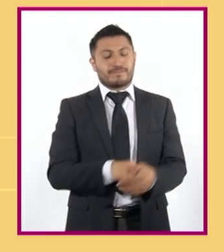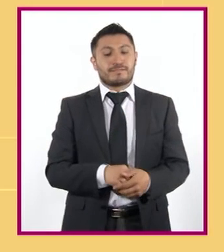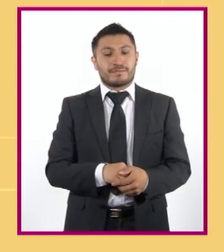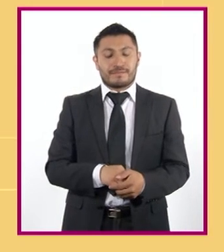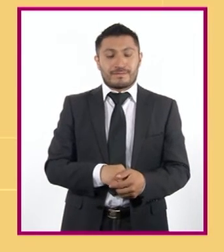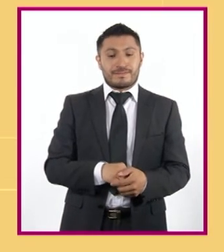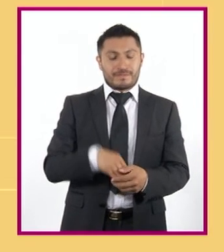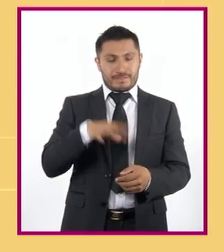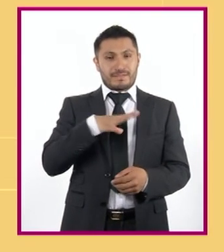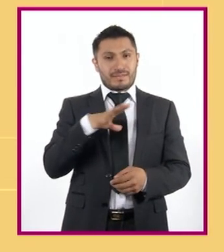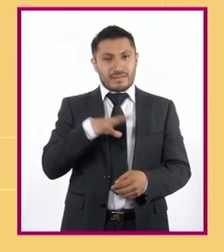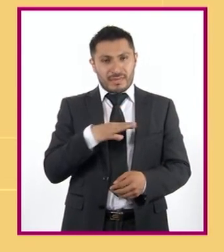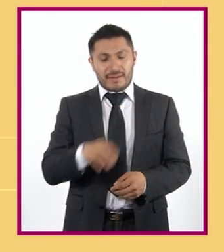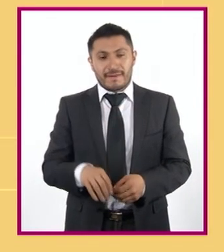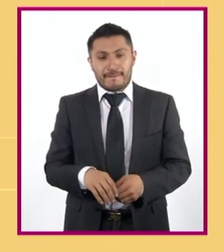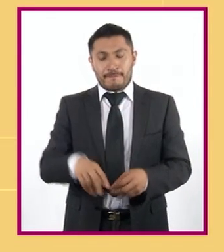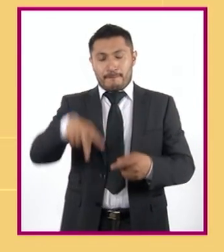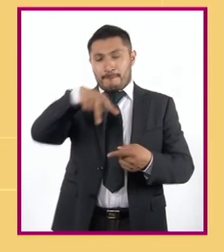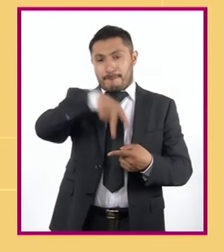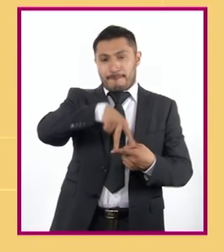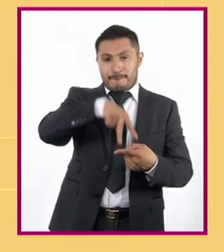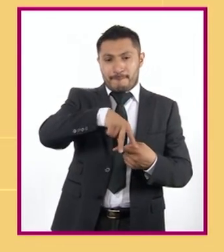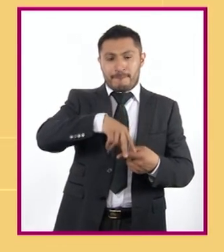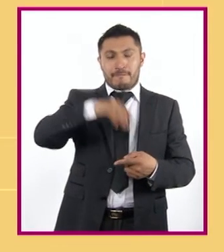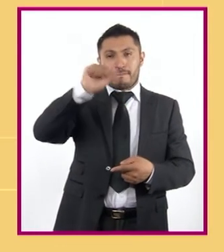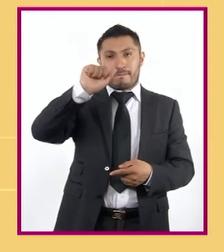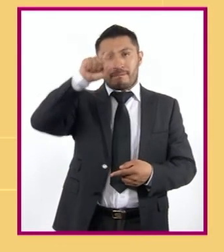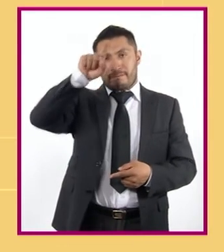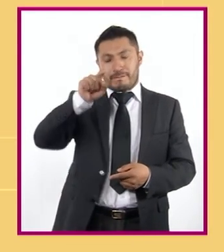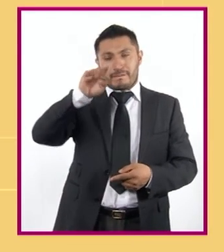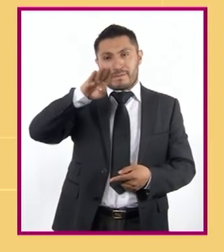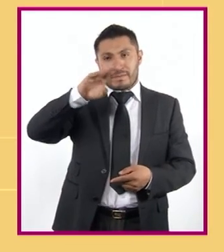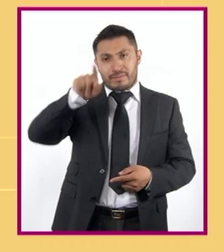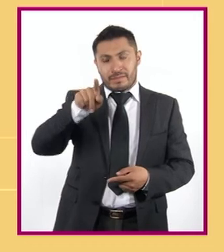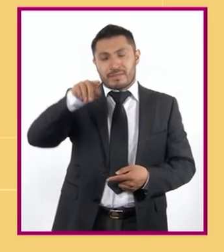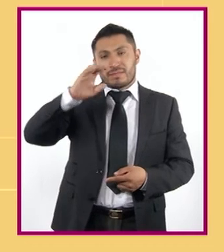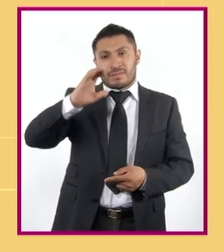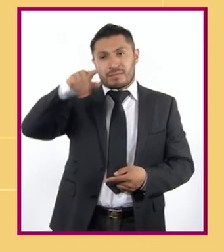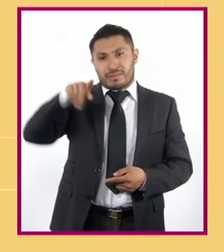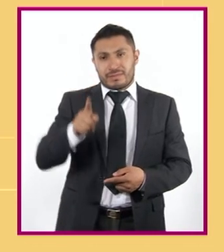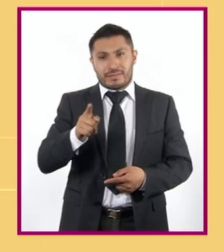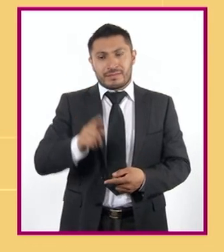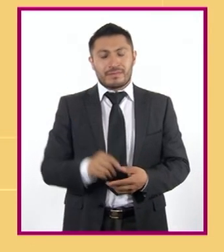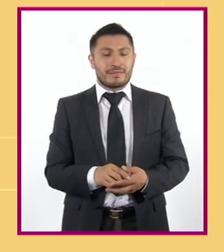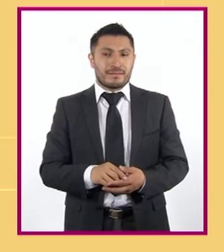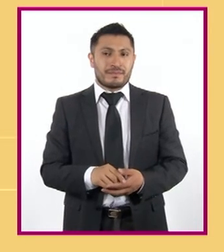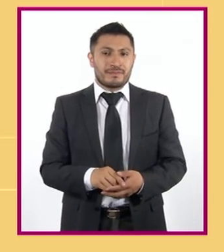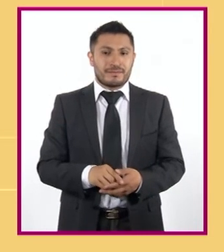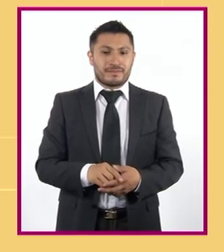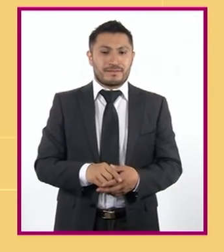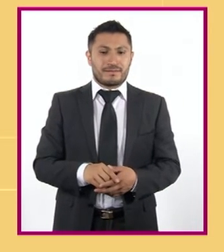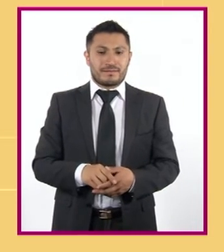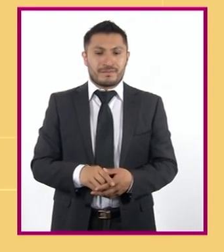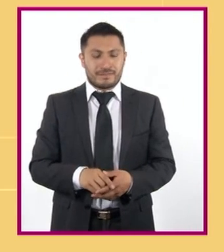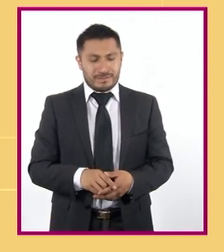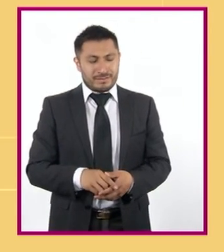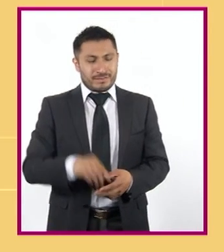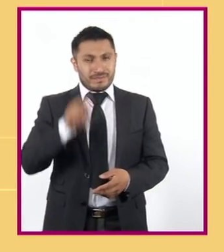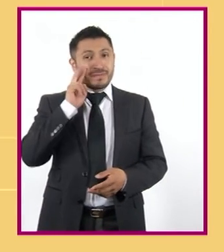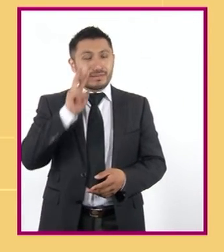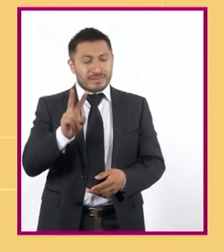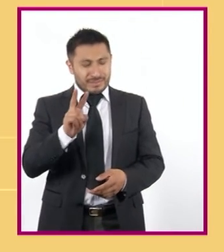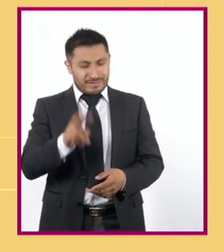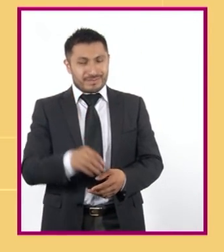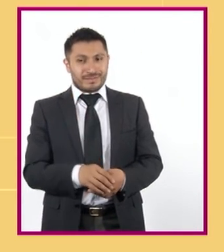y obtuvimos el triángulo A', B', C'. Como se pueden